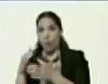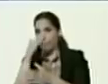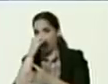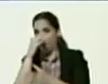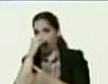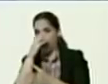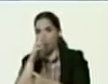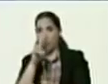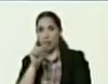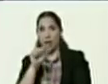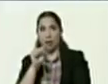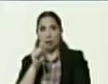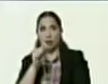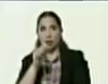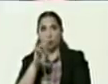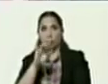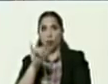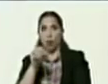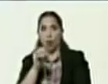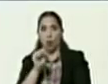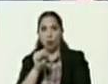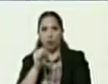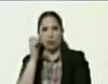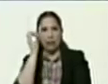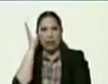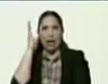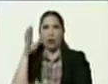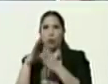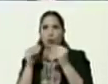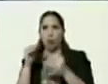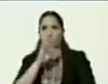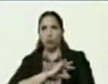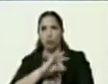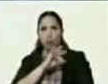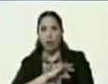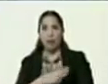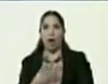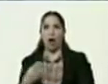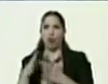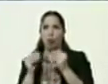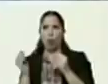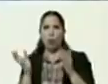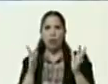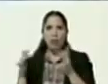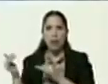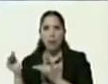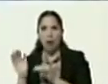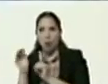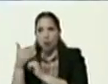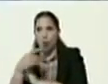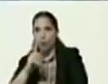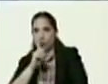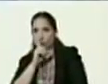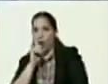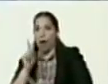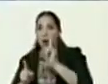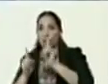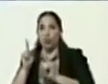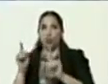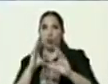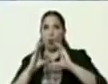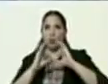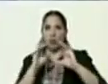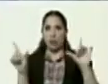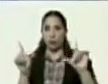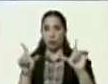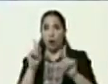Los Rastrojos, se ha creado toda una sociedad, todo un clima de complicidad en algunos medios de comunicación,